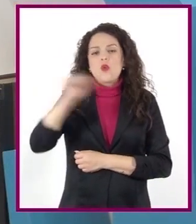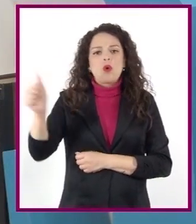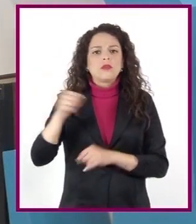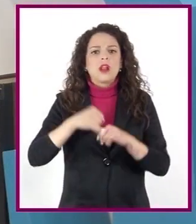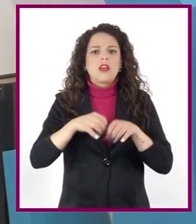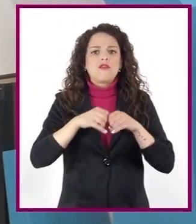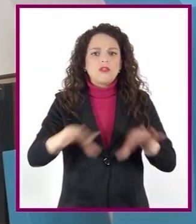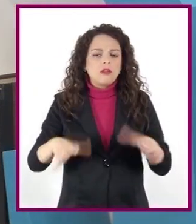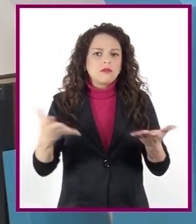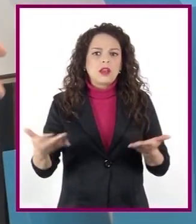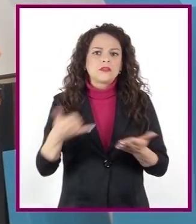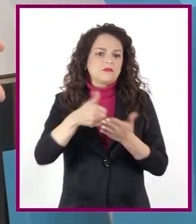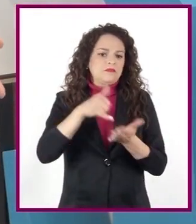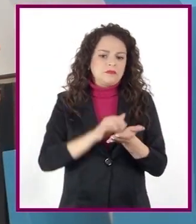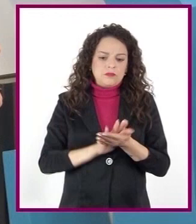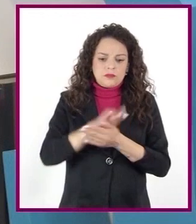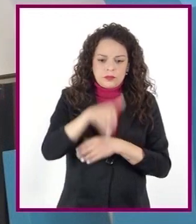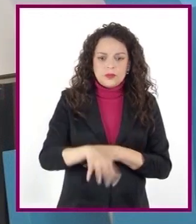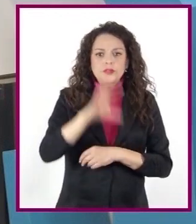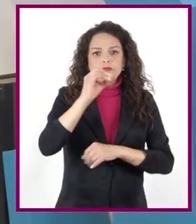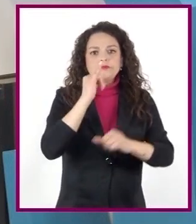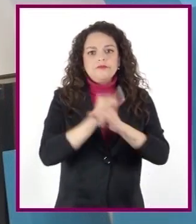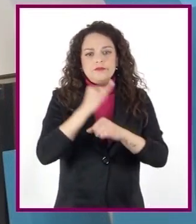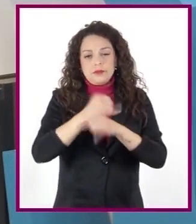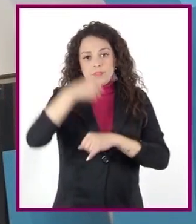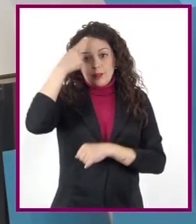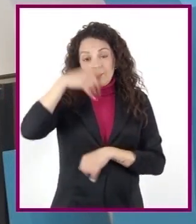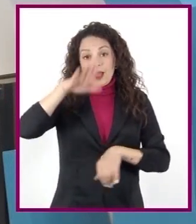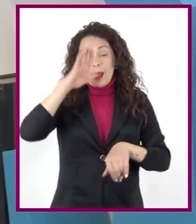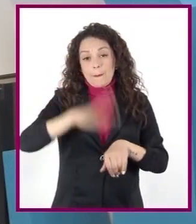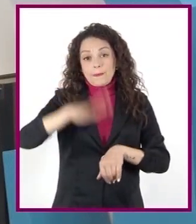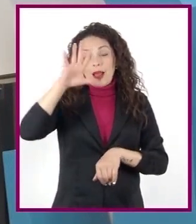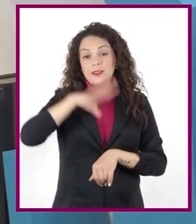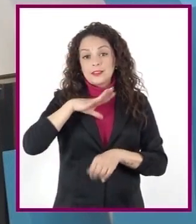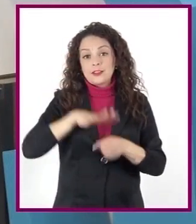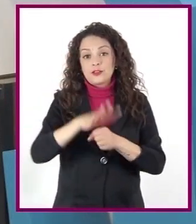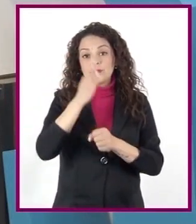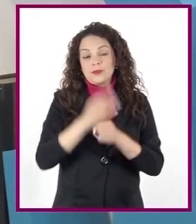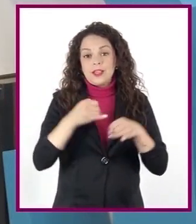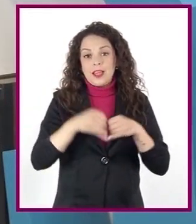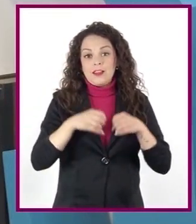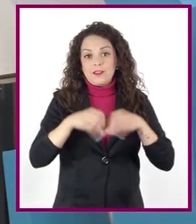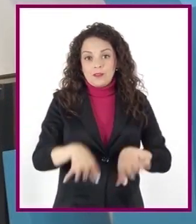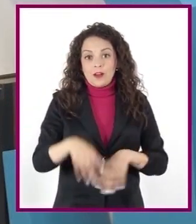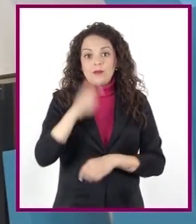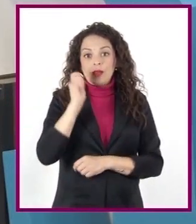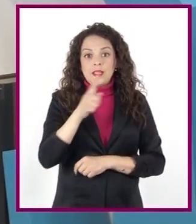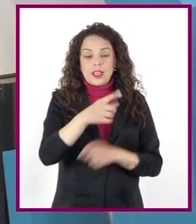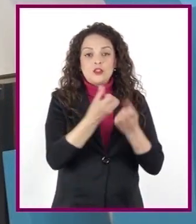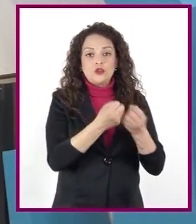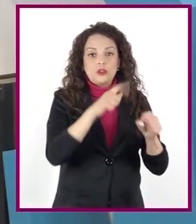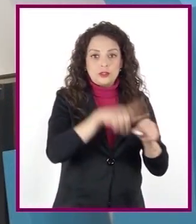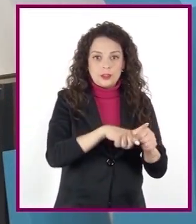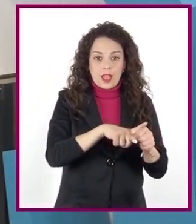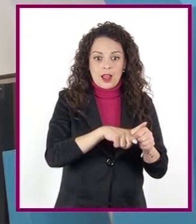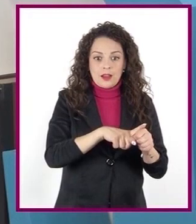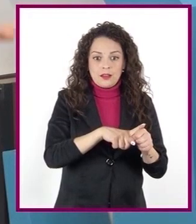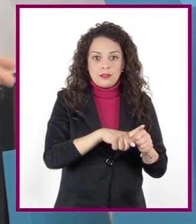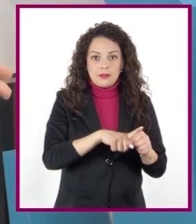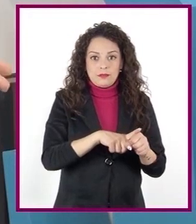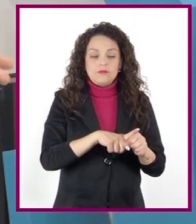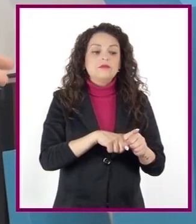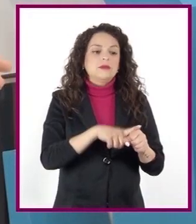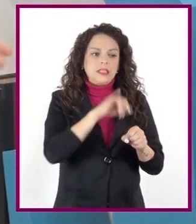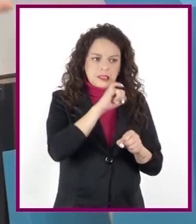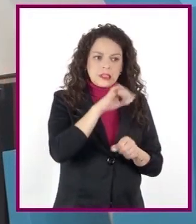materiales impresos o digitales para ampliar la información acerca de las condiciones sociales que influyen, pero no determinan